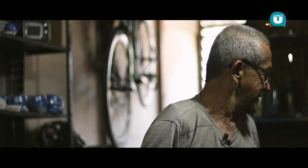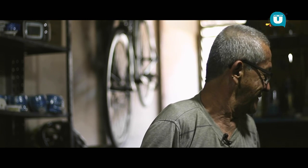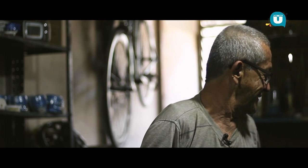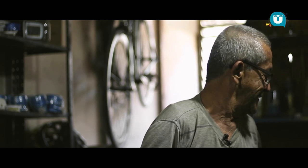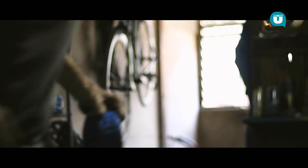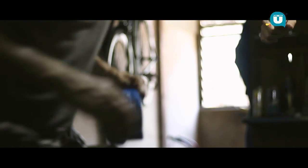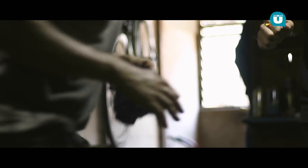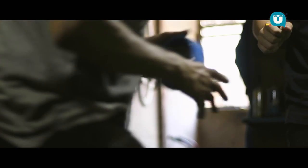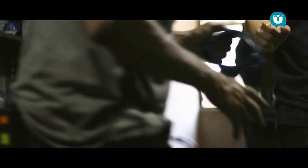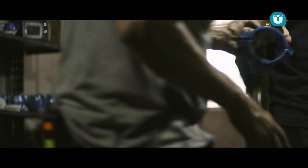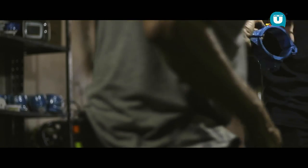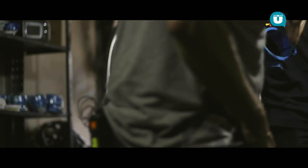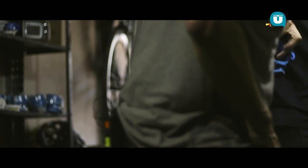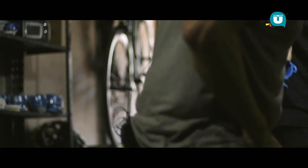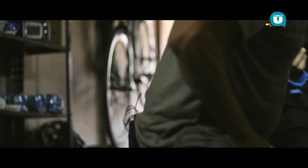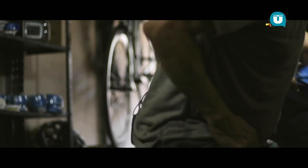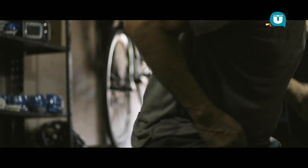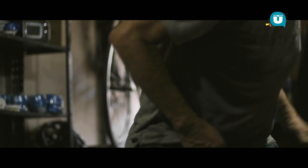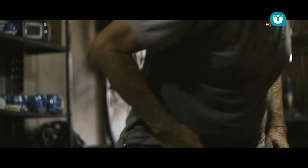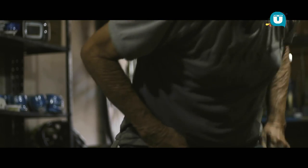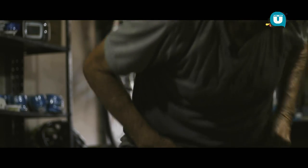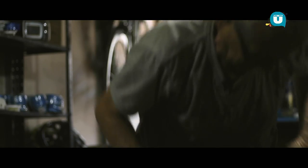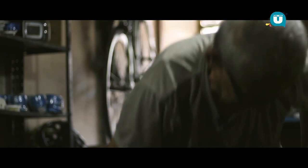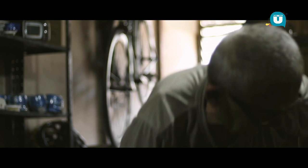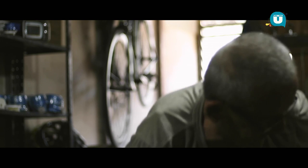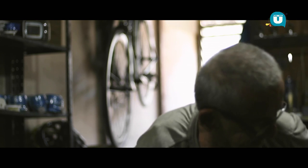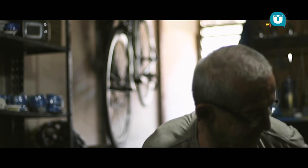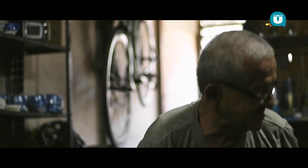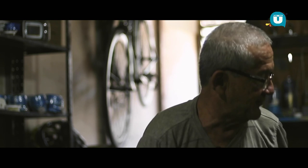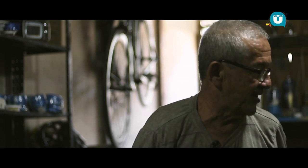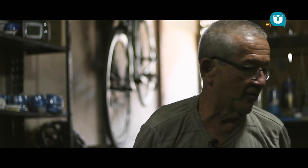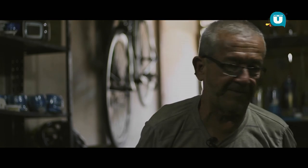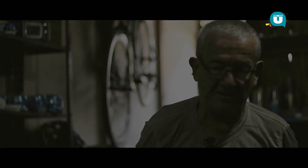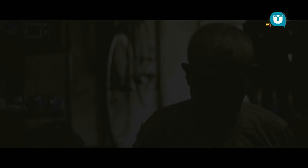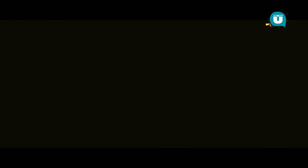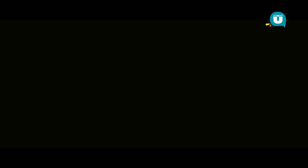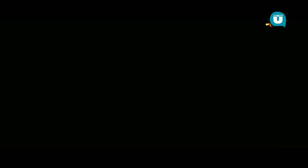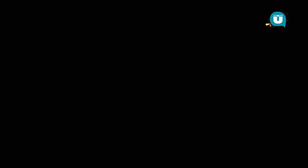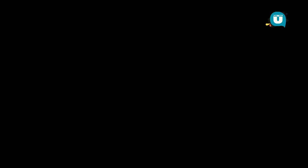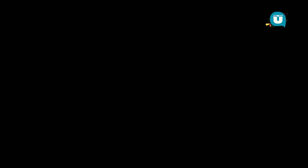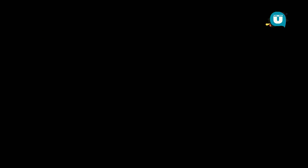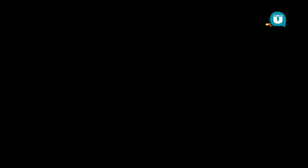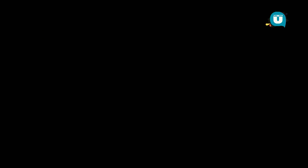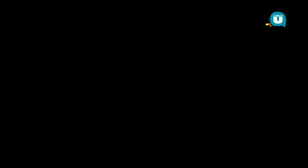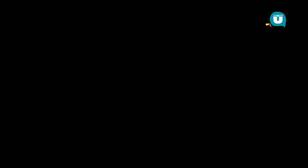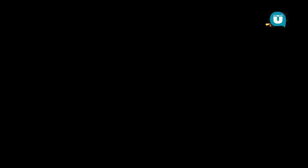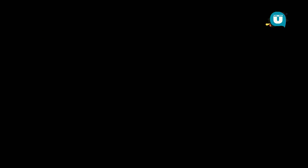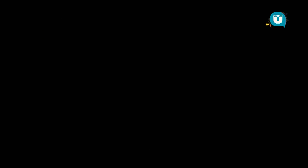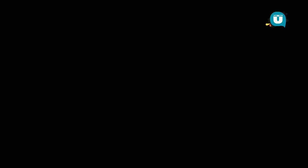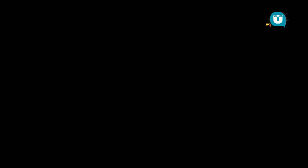¡Ey! Eso, pues. Listo, ahora sí. ¡Lárguese, que estamos ocupados!